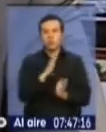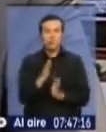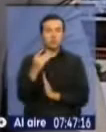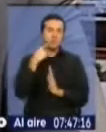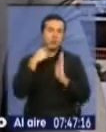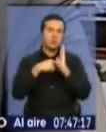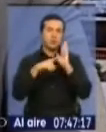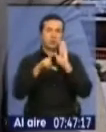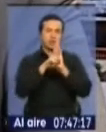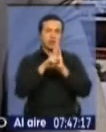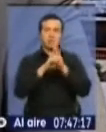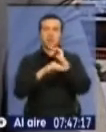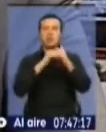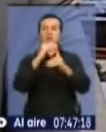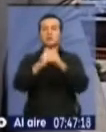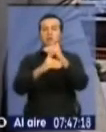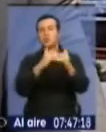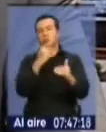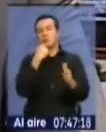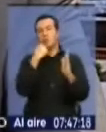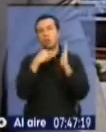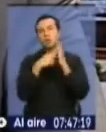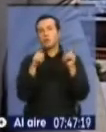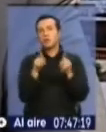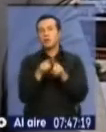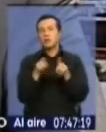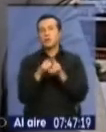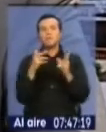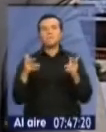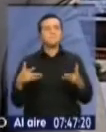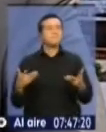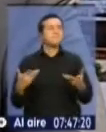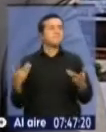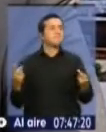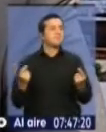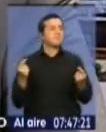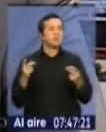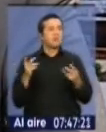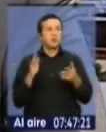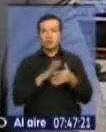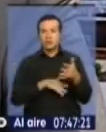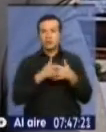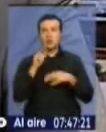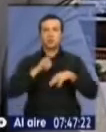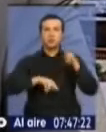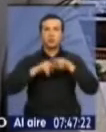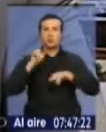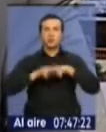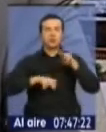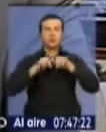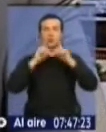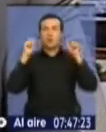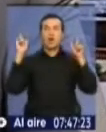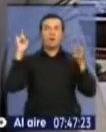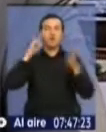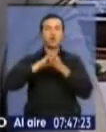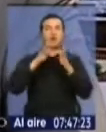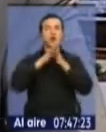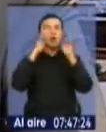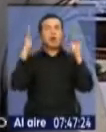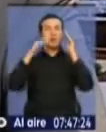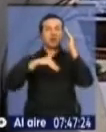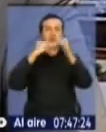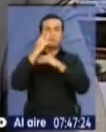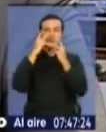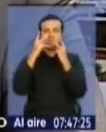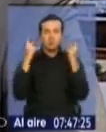el COGEP es más o menos como que, eso es más o menos como que te dan un plano para construir un mega avión y cuando llegas y te